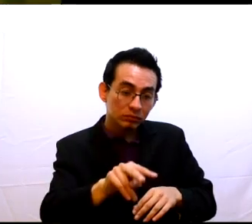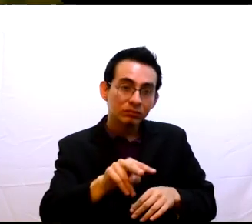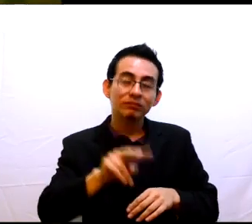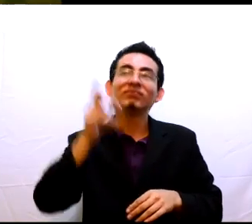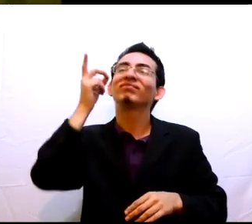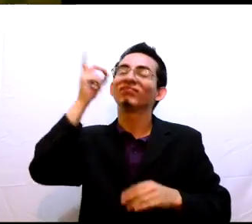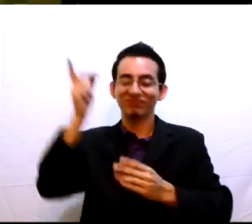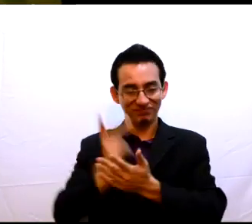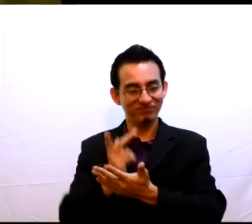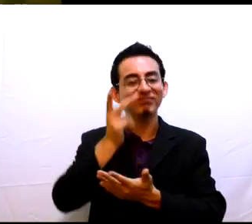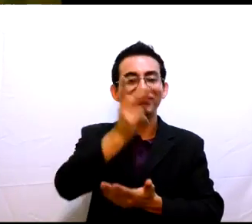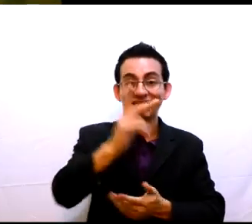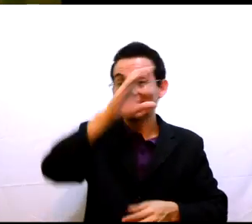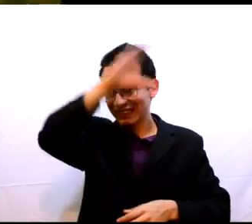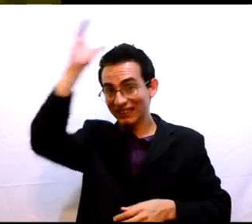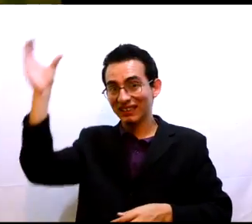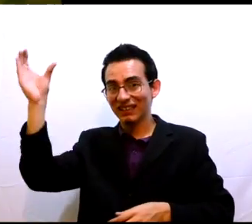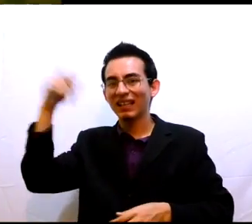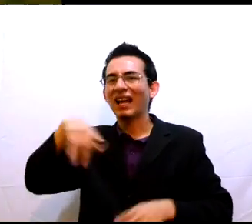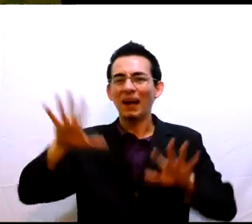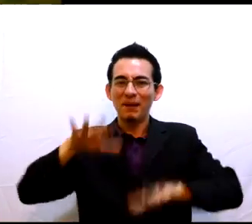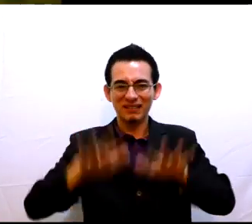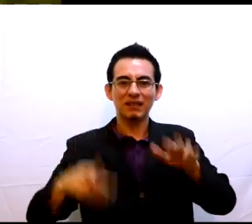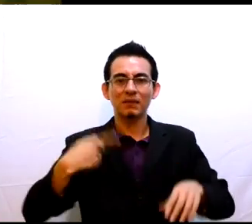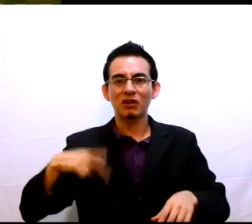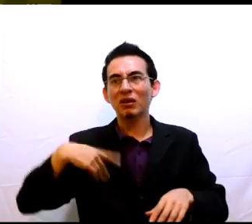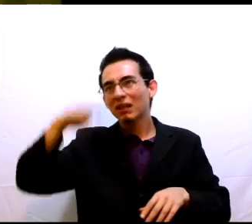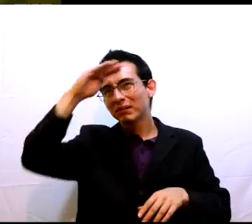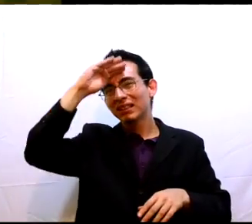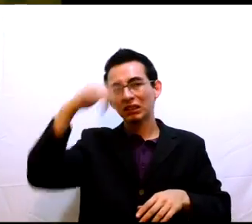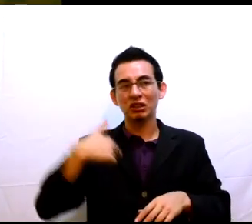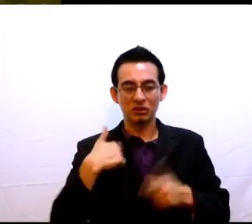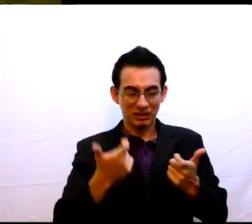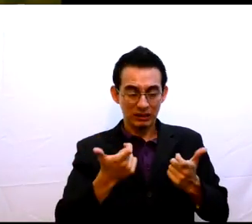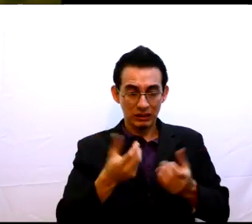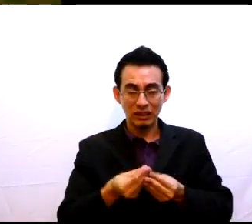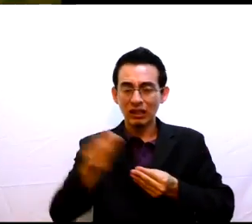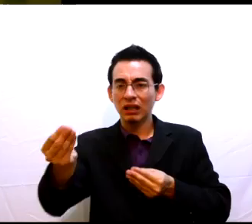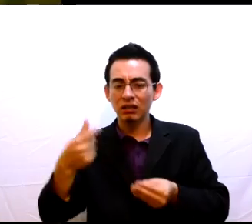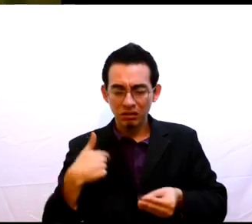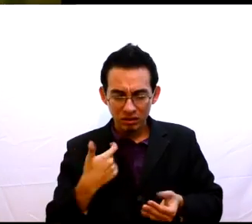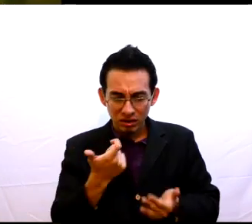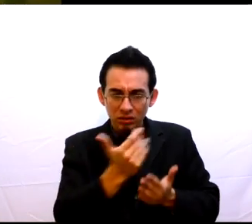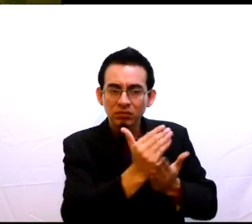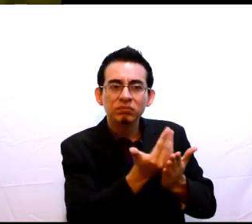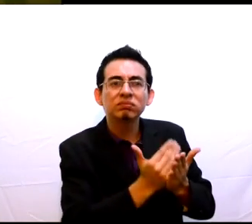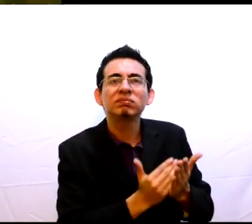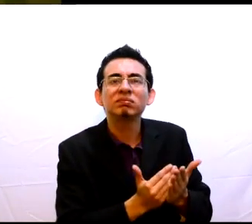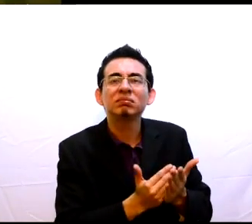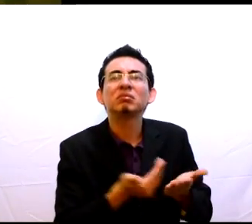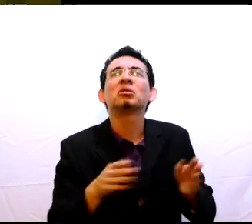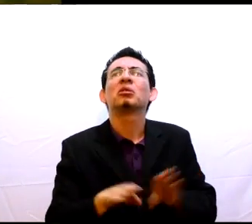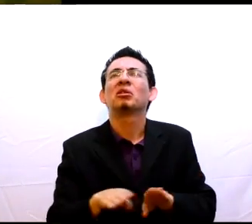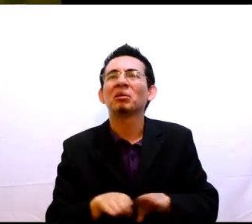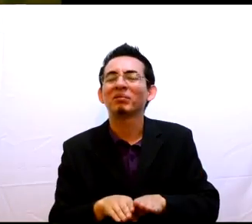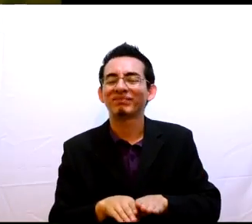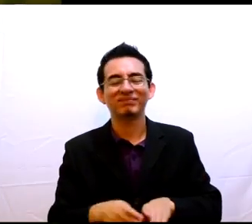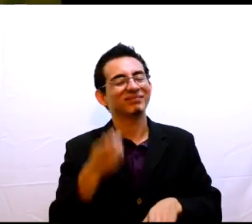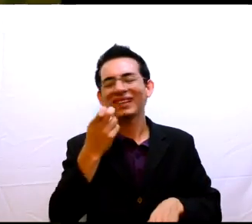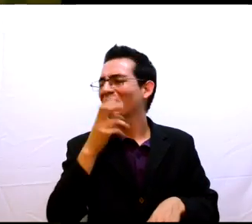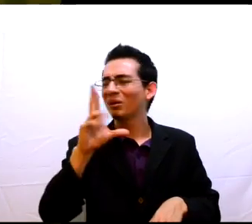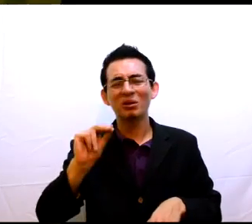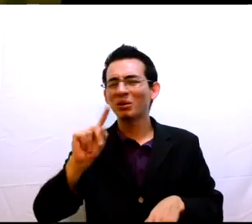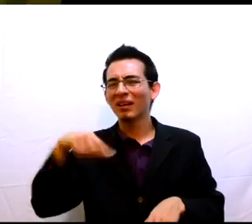menos eso es tonto es insensato e imprudente porque a fin de cuentas